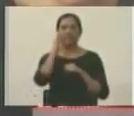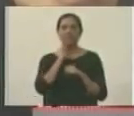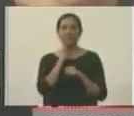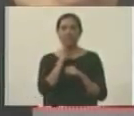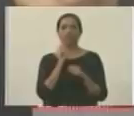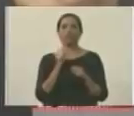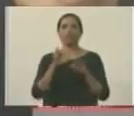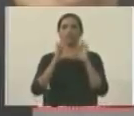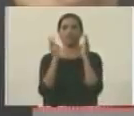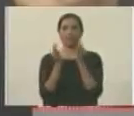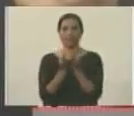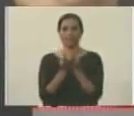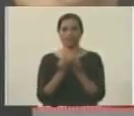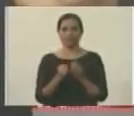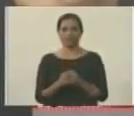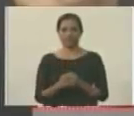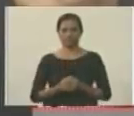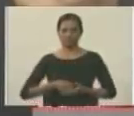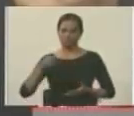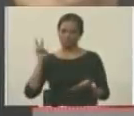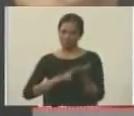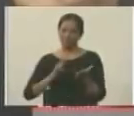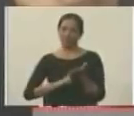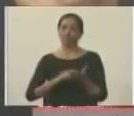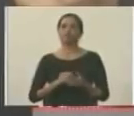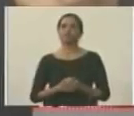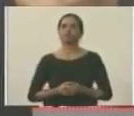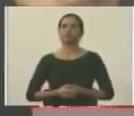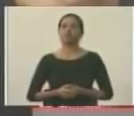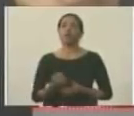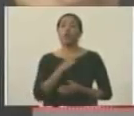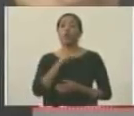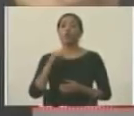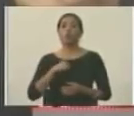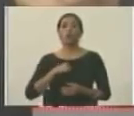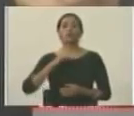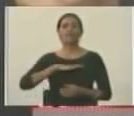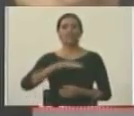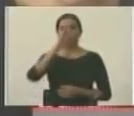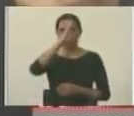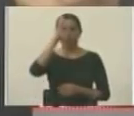familia, verdaderamente. Nosotros estamos, Diosdado,